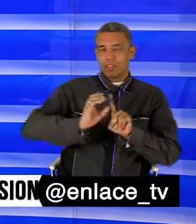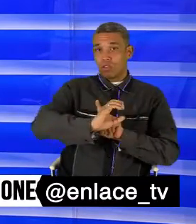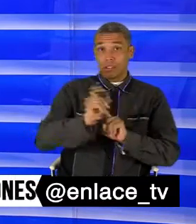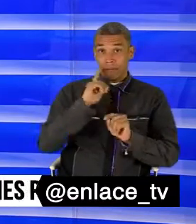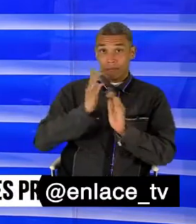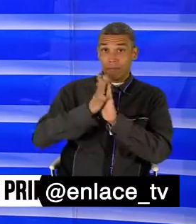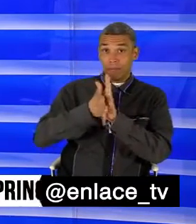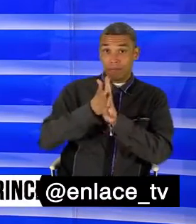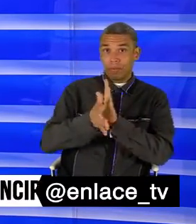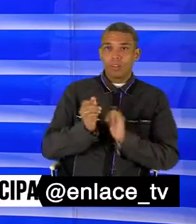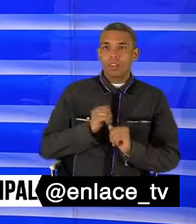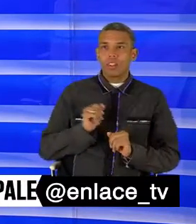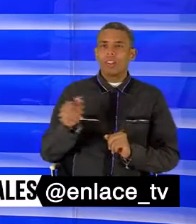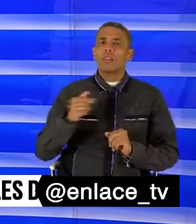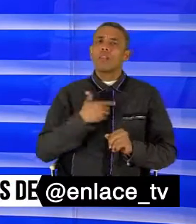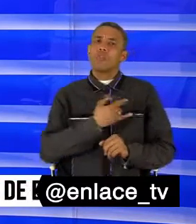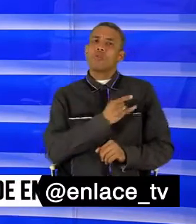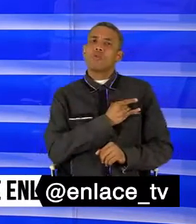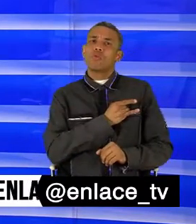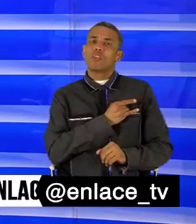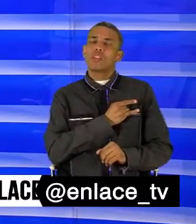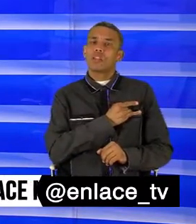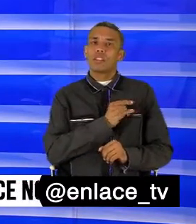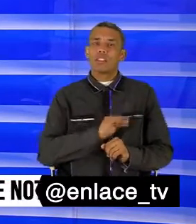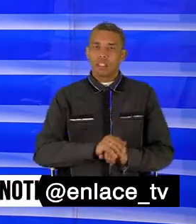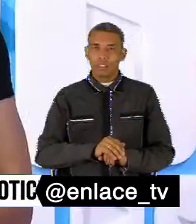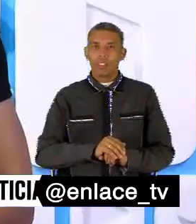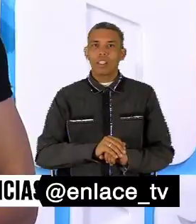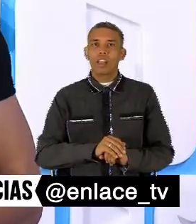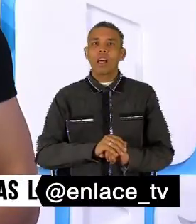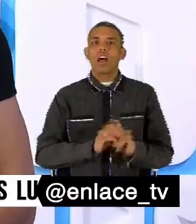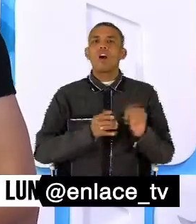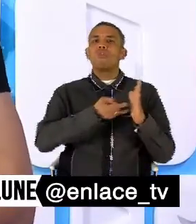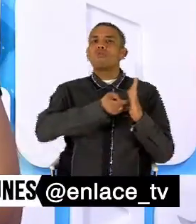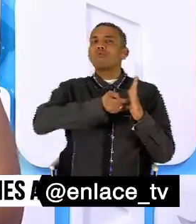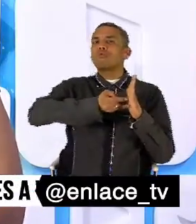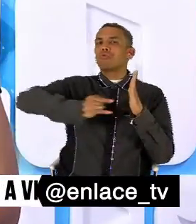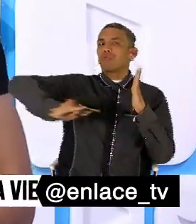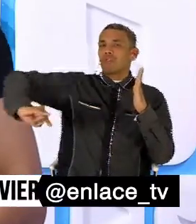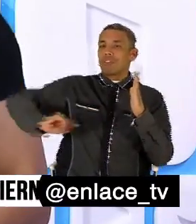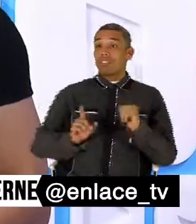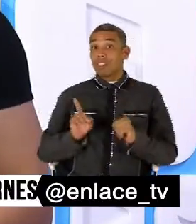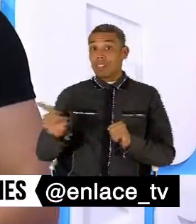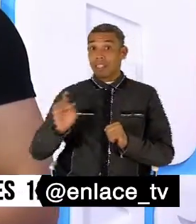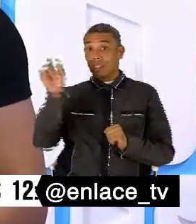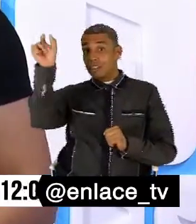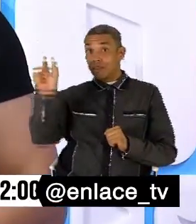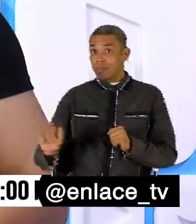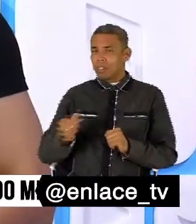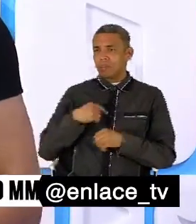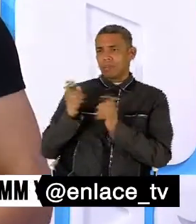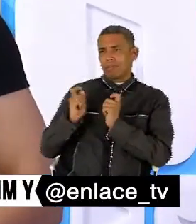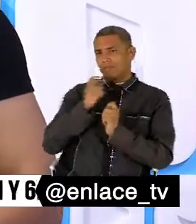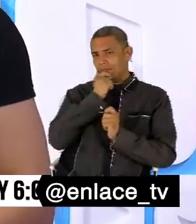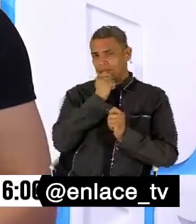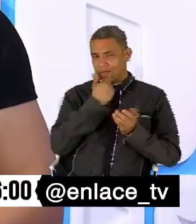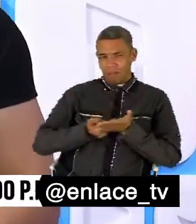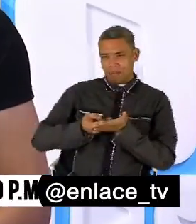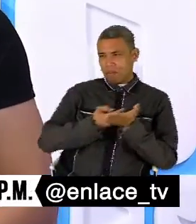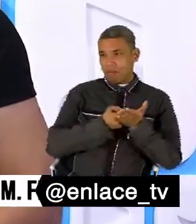estudiante de la UTS fue elegido por voto popular como representante de los estudiantes ante la mesa directiva de